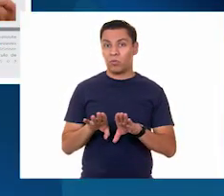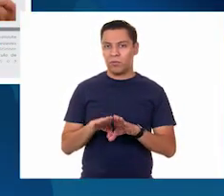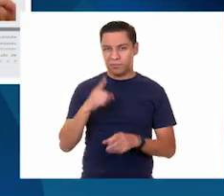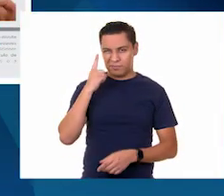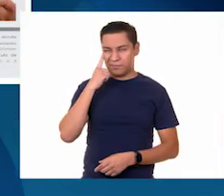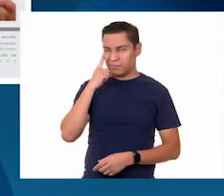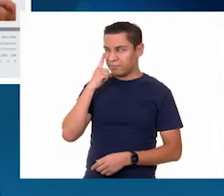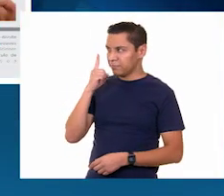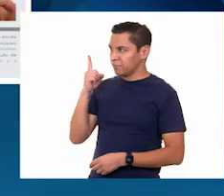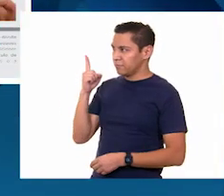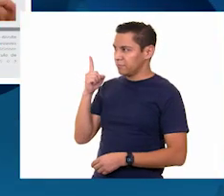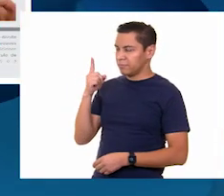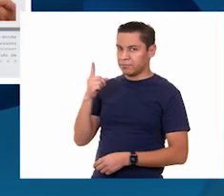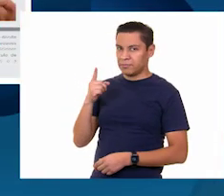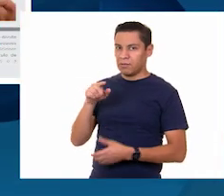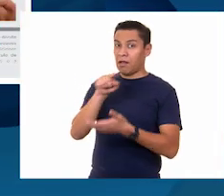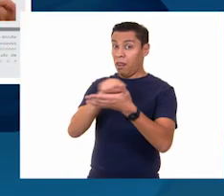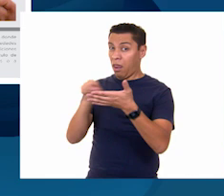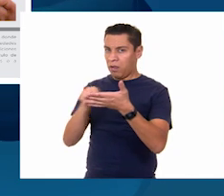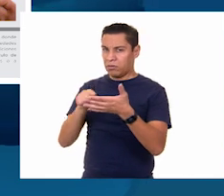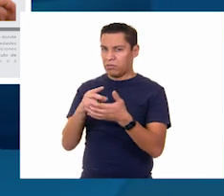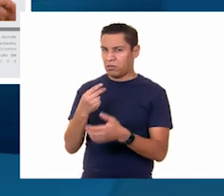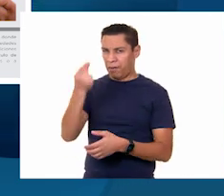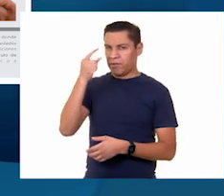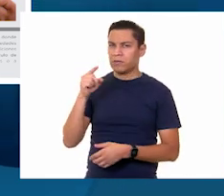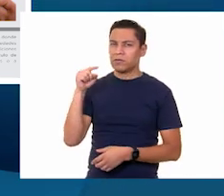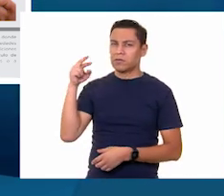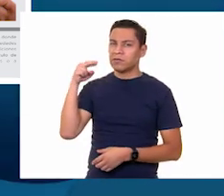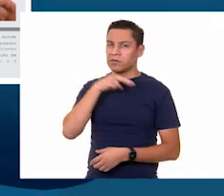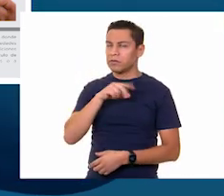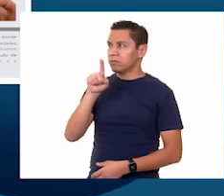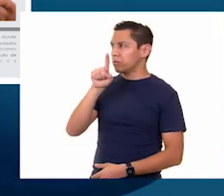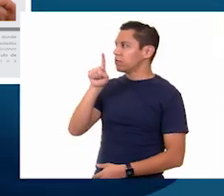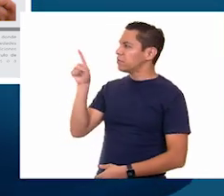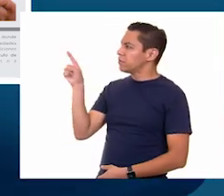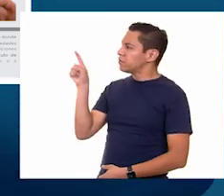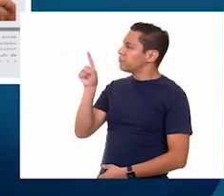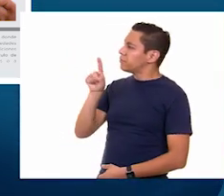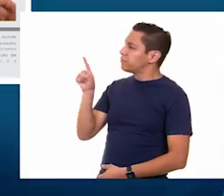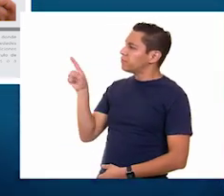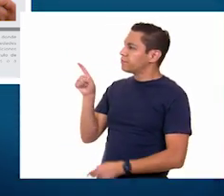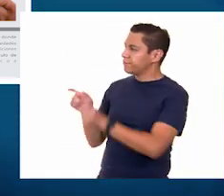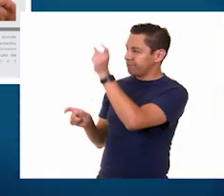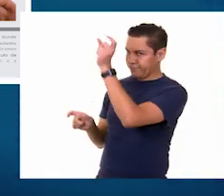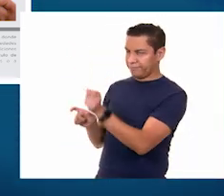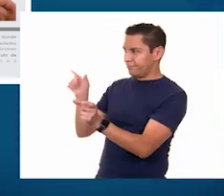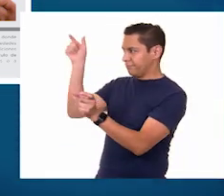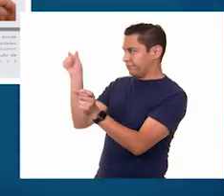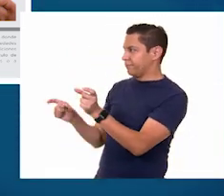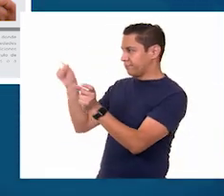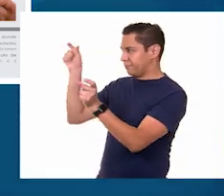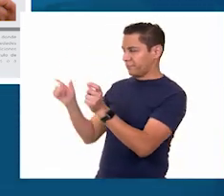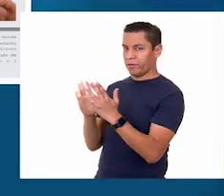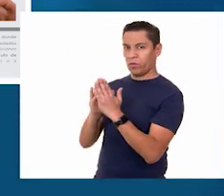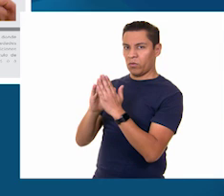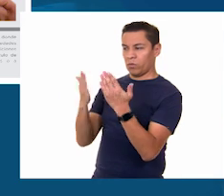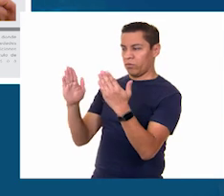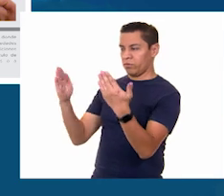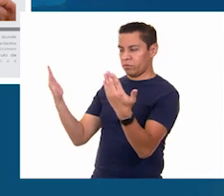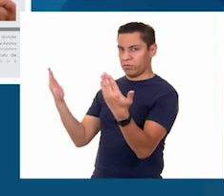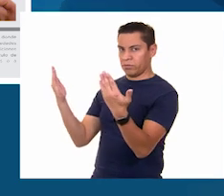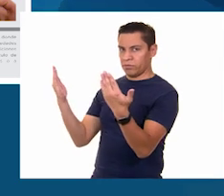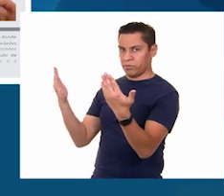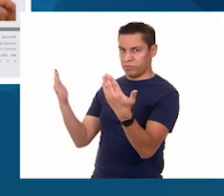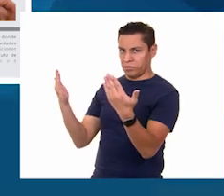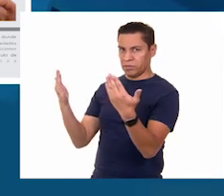mirar a vuelo de pájaro las 3 primeras columnas del tríptico que aparecen en sus pantallas, publicado por una institución del